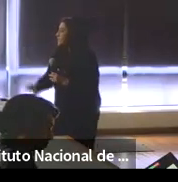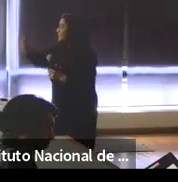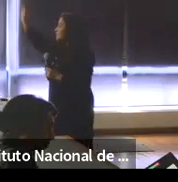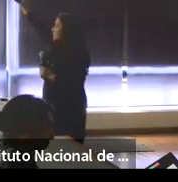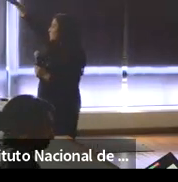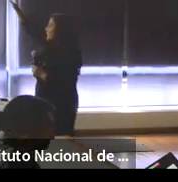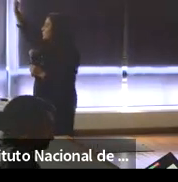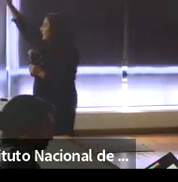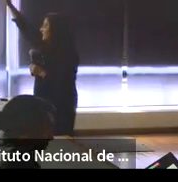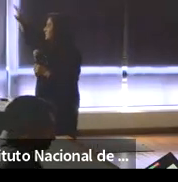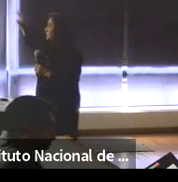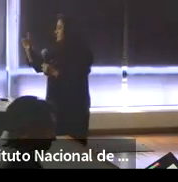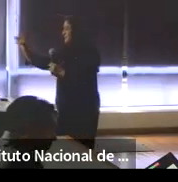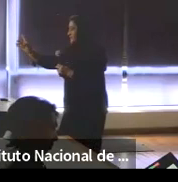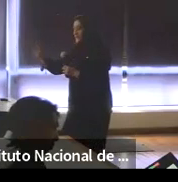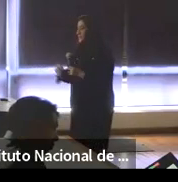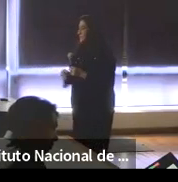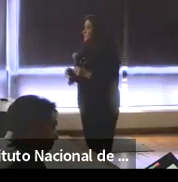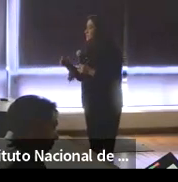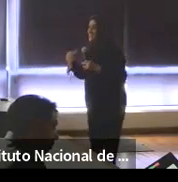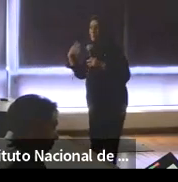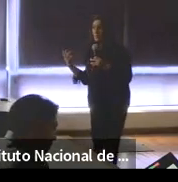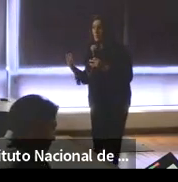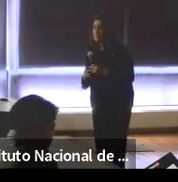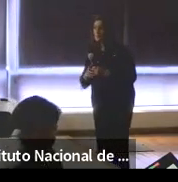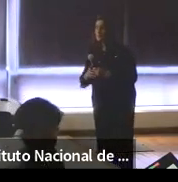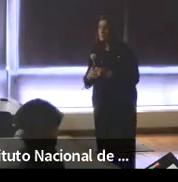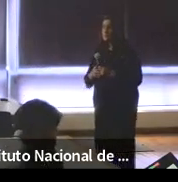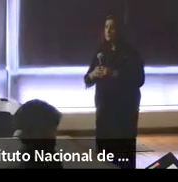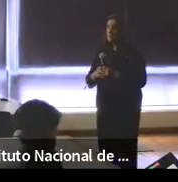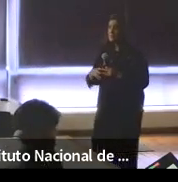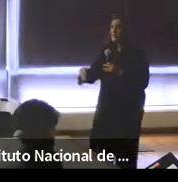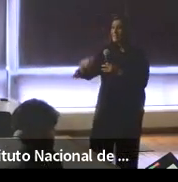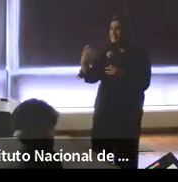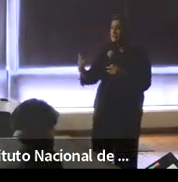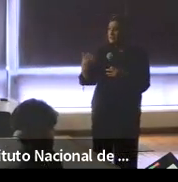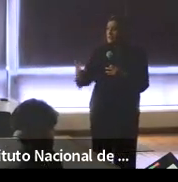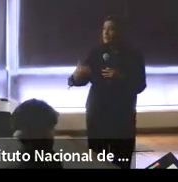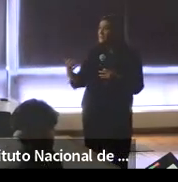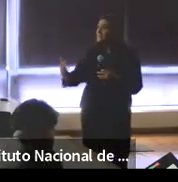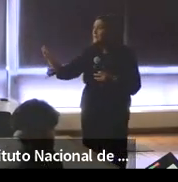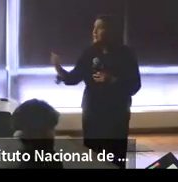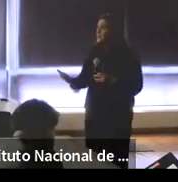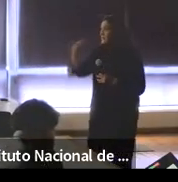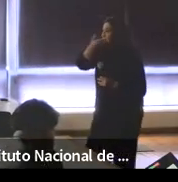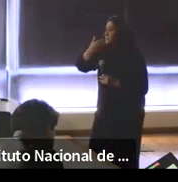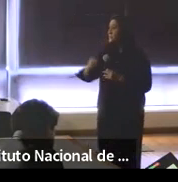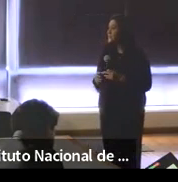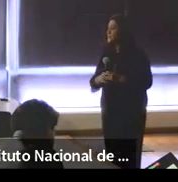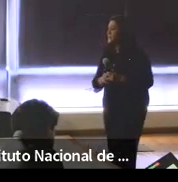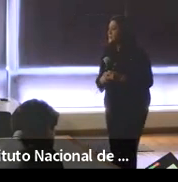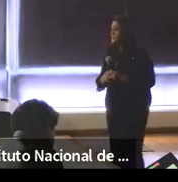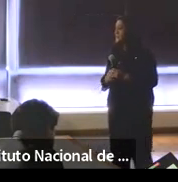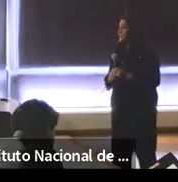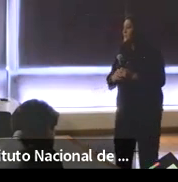y que el nivel operativo no pueda tocar Las puertas del nivel directivo se llama organización esta organización te ayuda a mantener el orden y